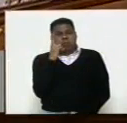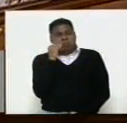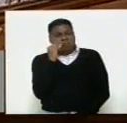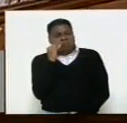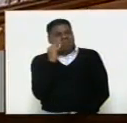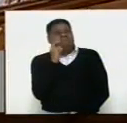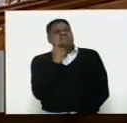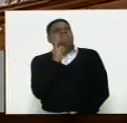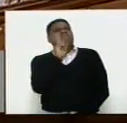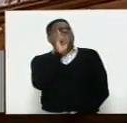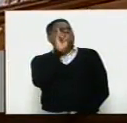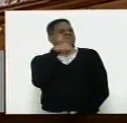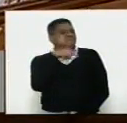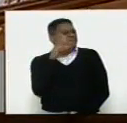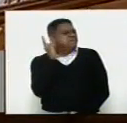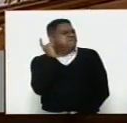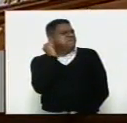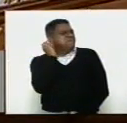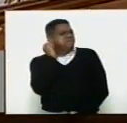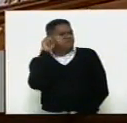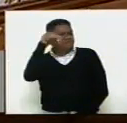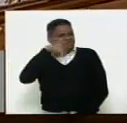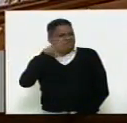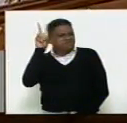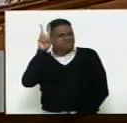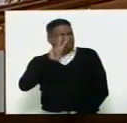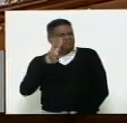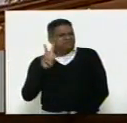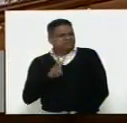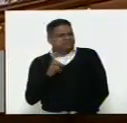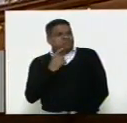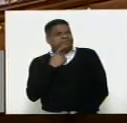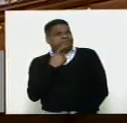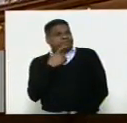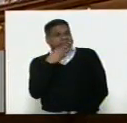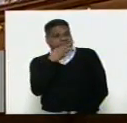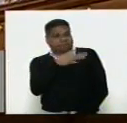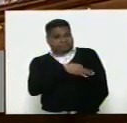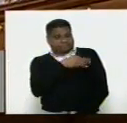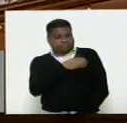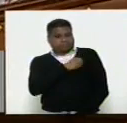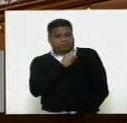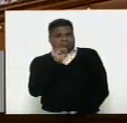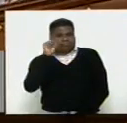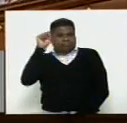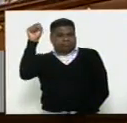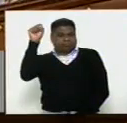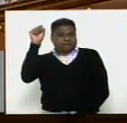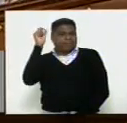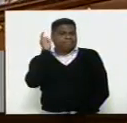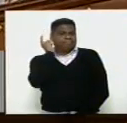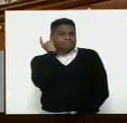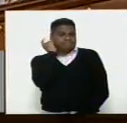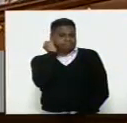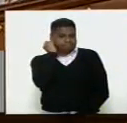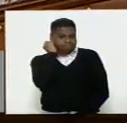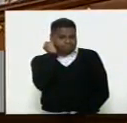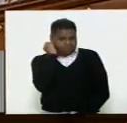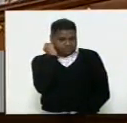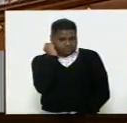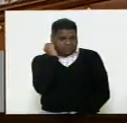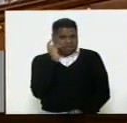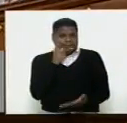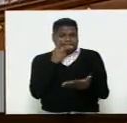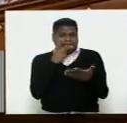las mujeres en Venezuela. El socialismo feminista